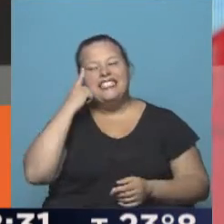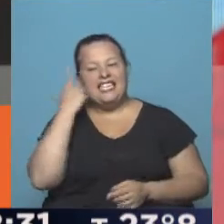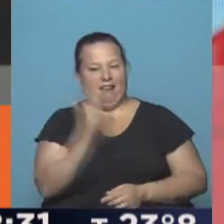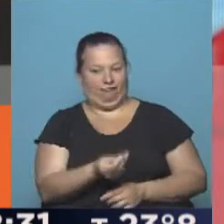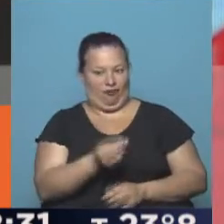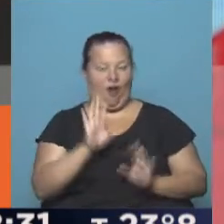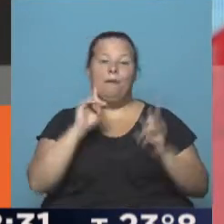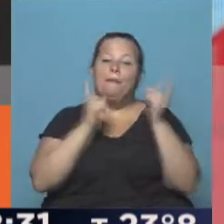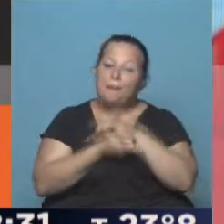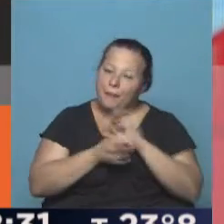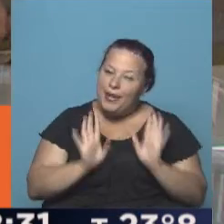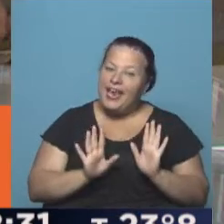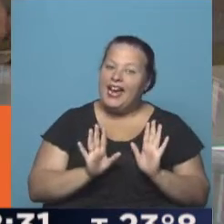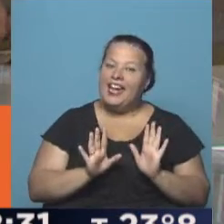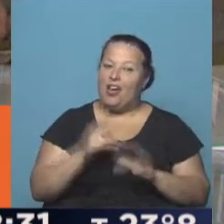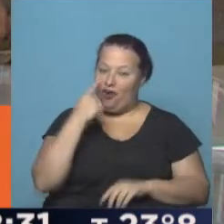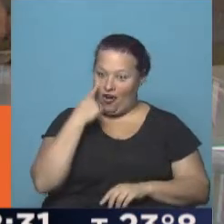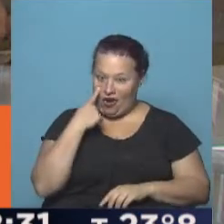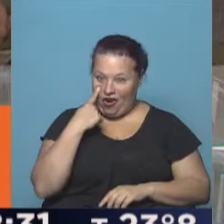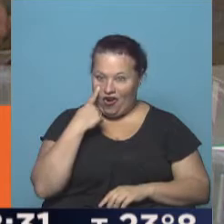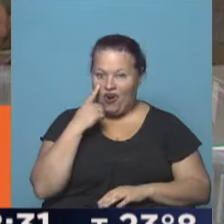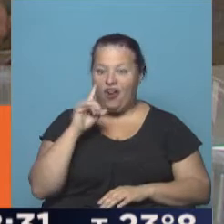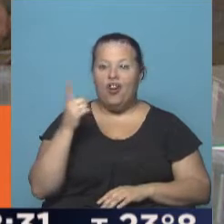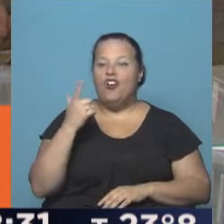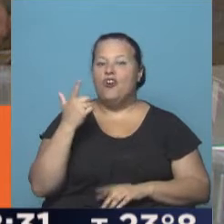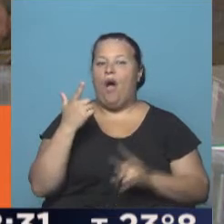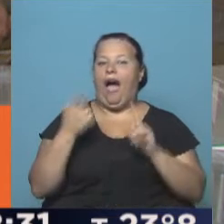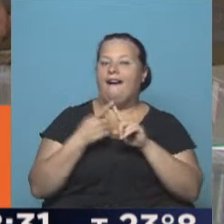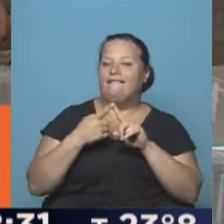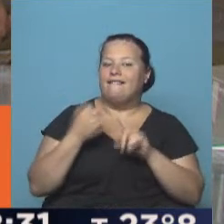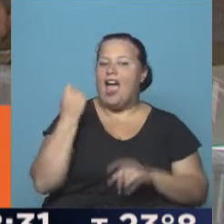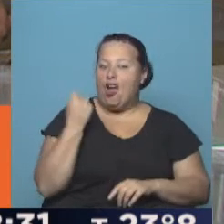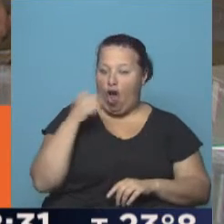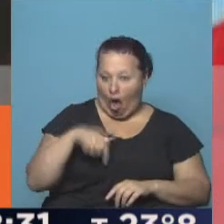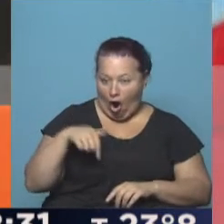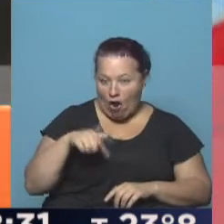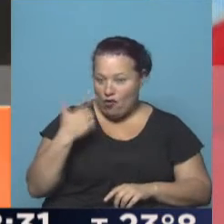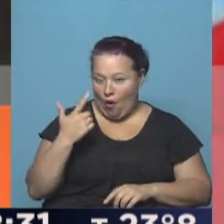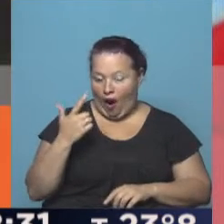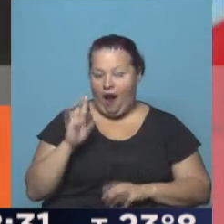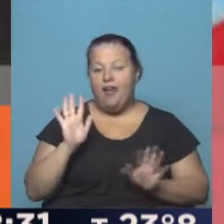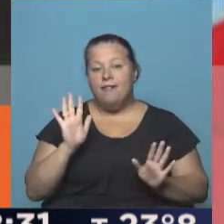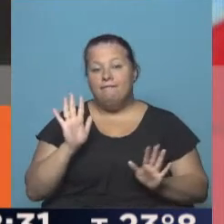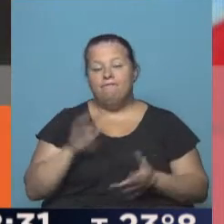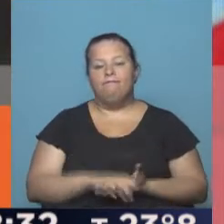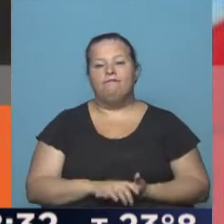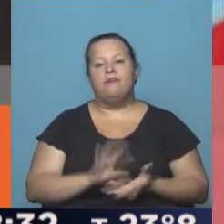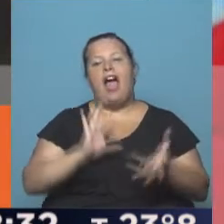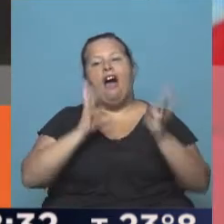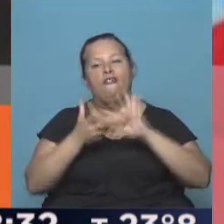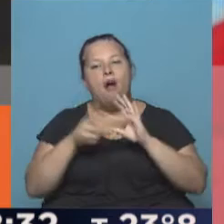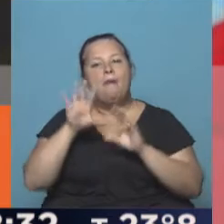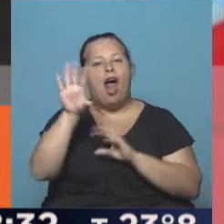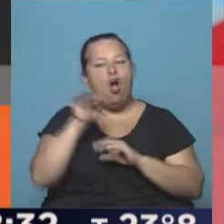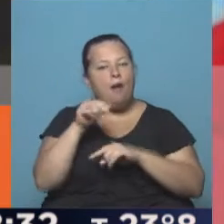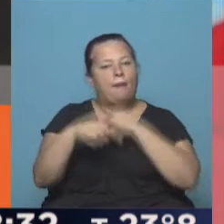niega, sin embargo, atentos, no hay mayor relación económica hoy día y un modelo a